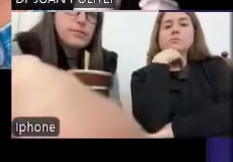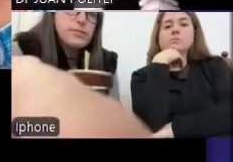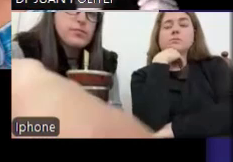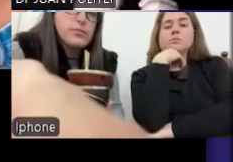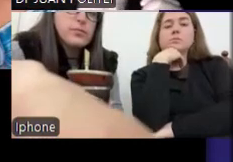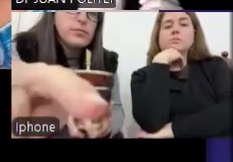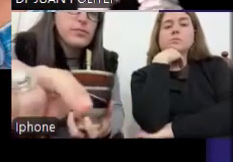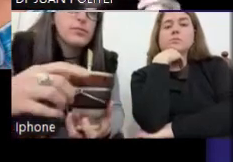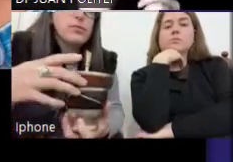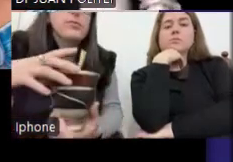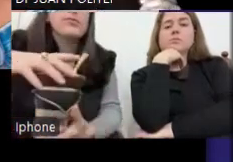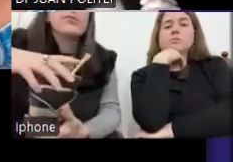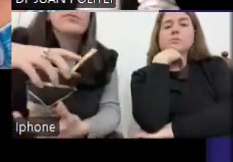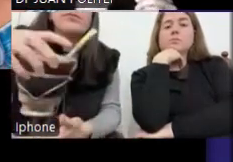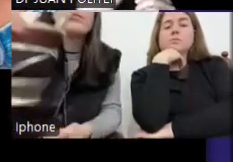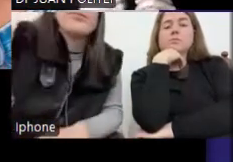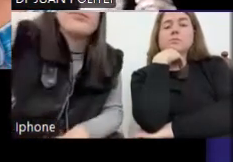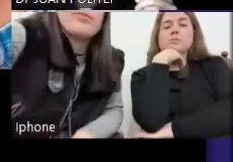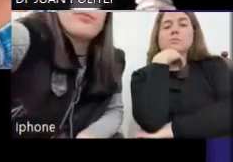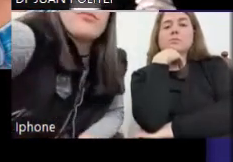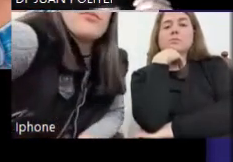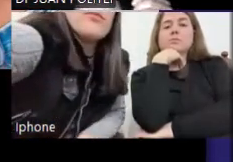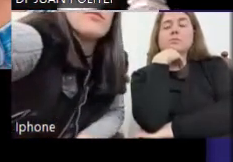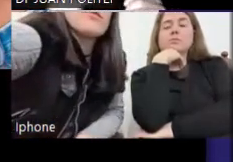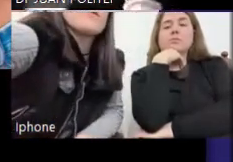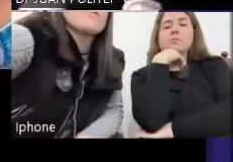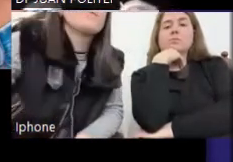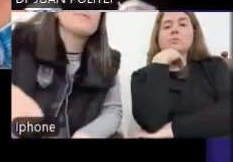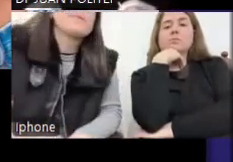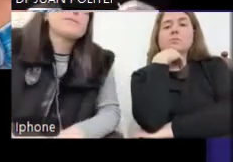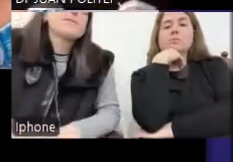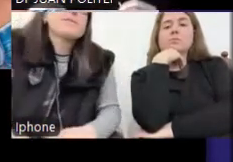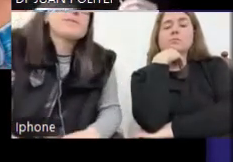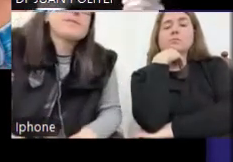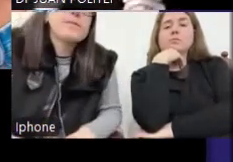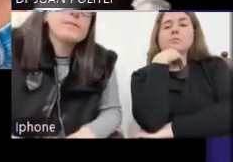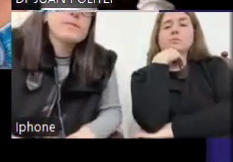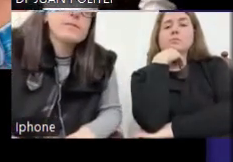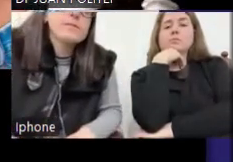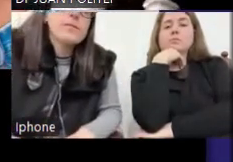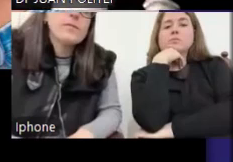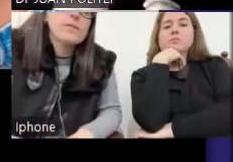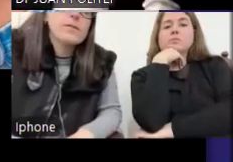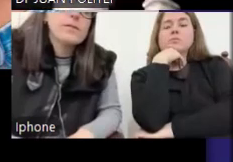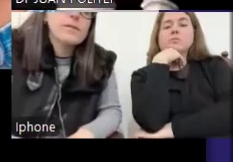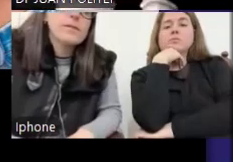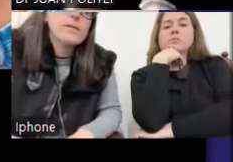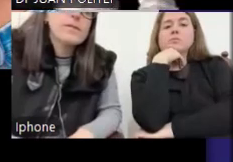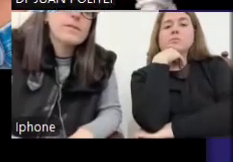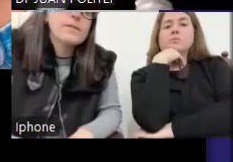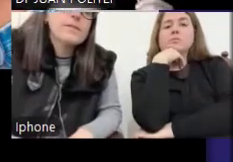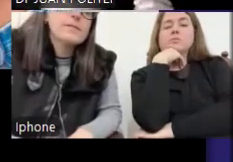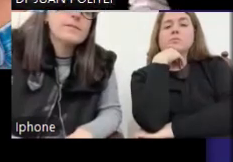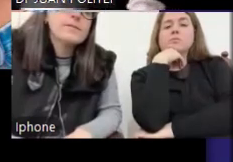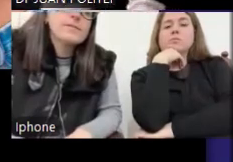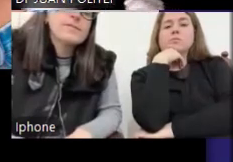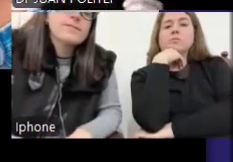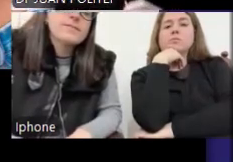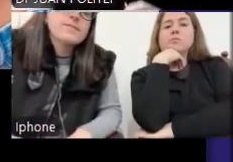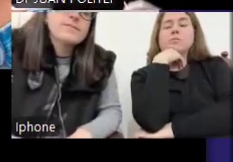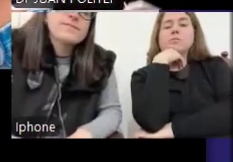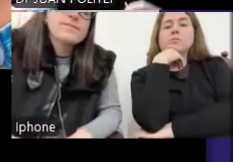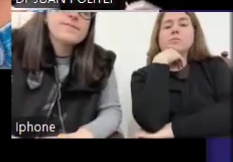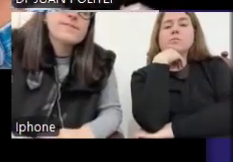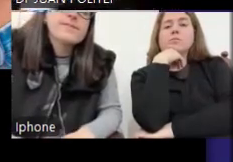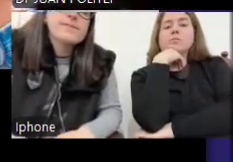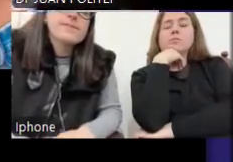droga se absorbe muy despacito y al absorberse despacito, creemos que es posible darla una vez por